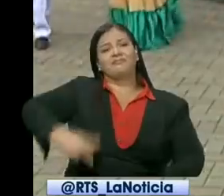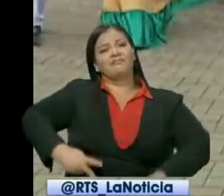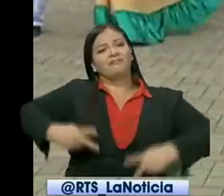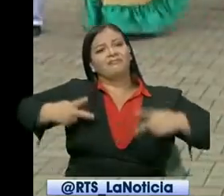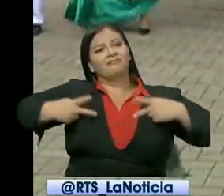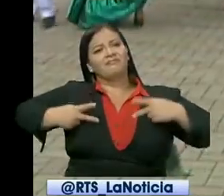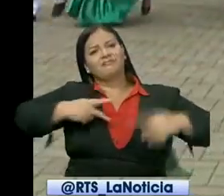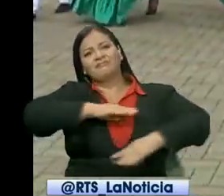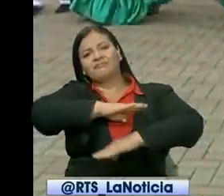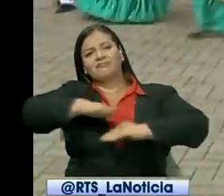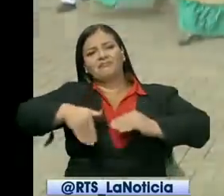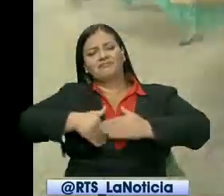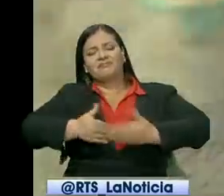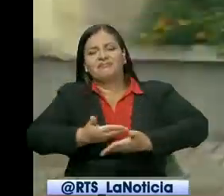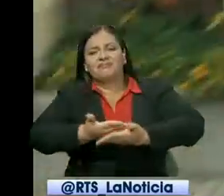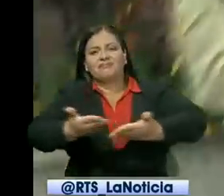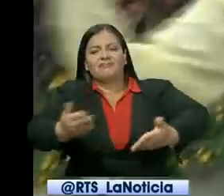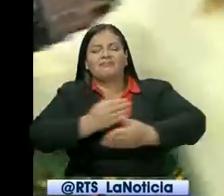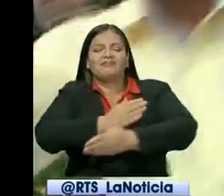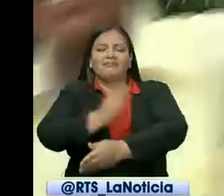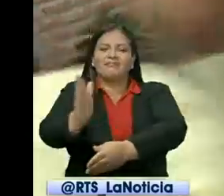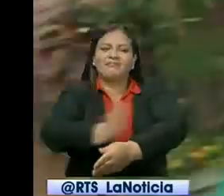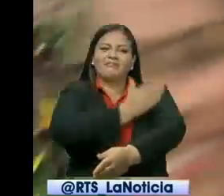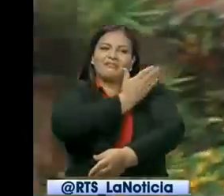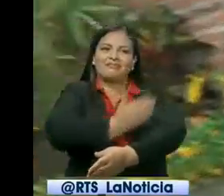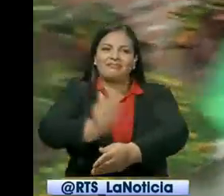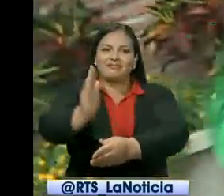con frenesí.